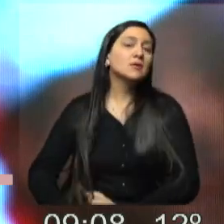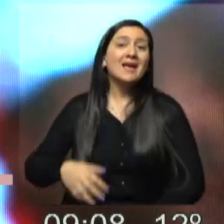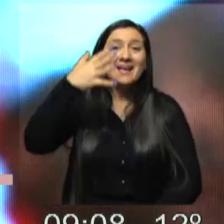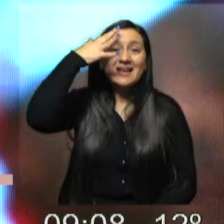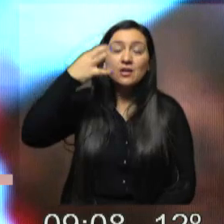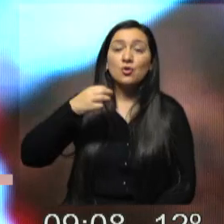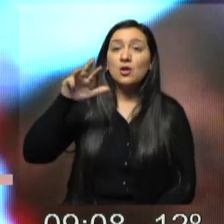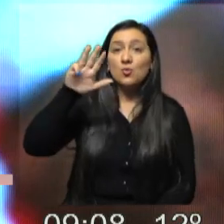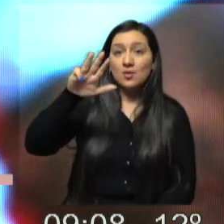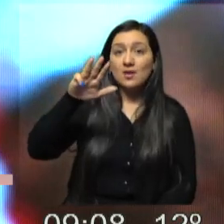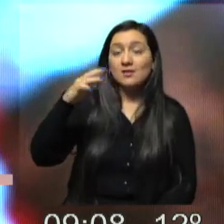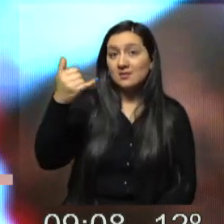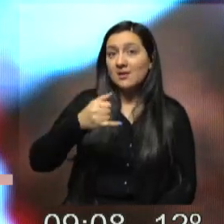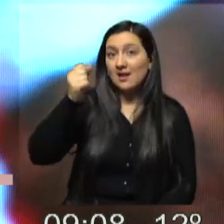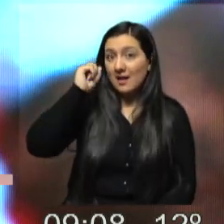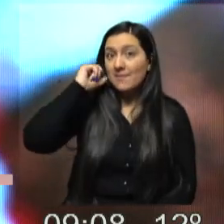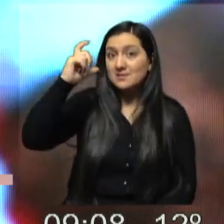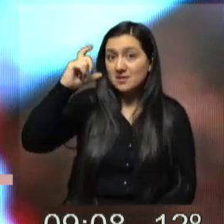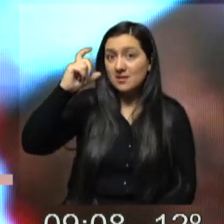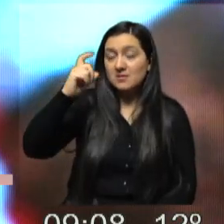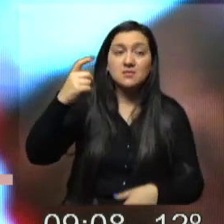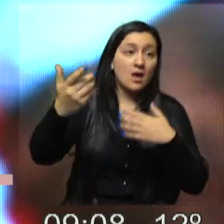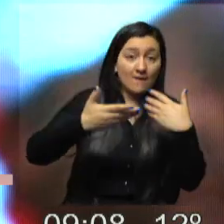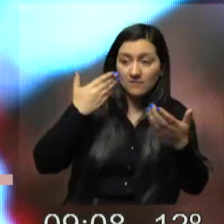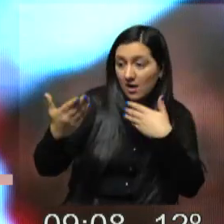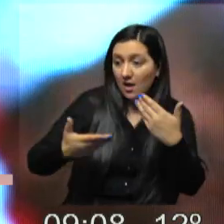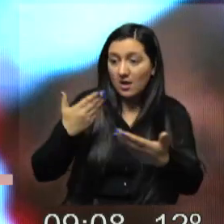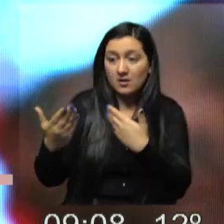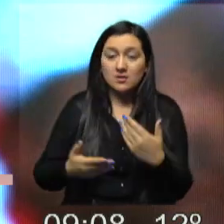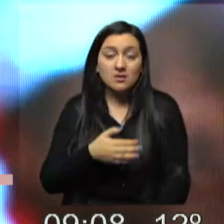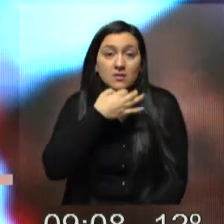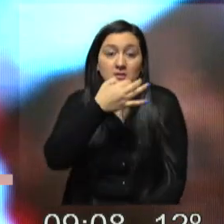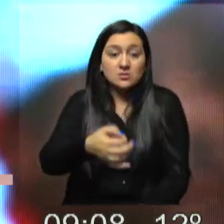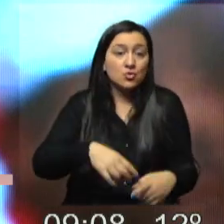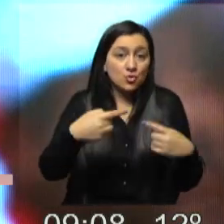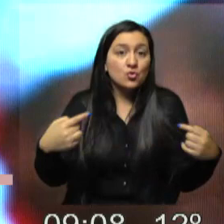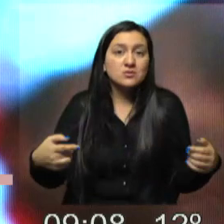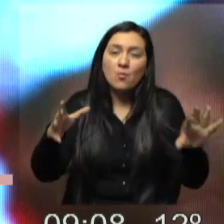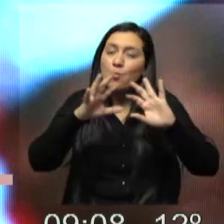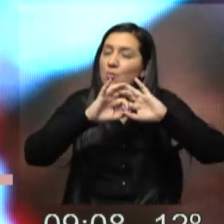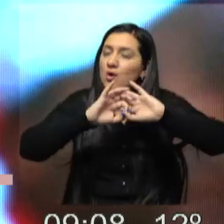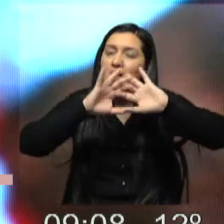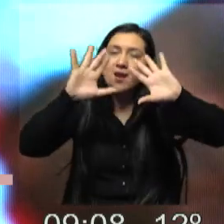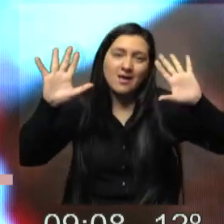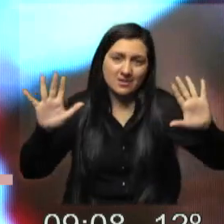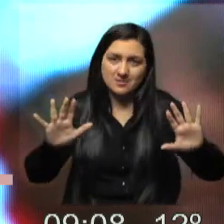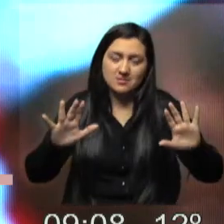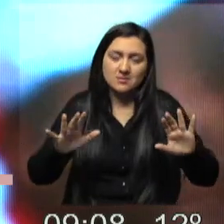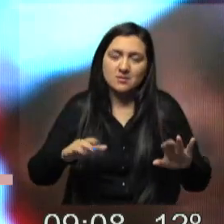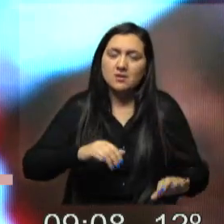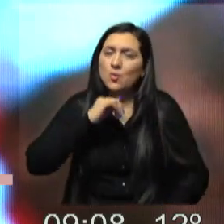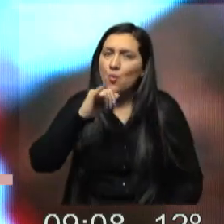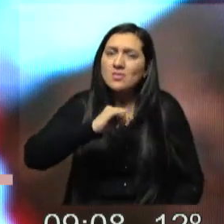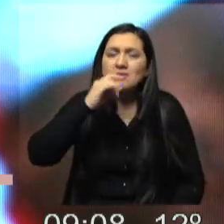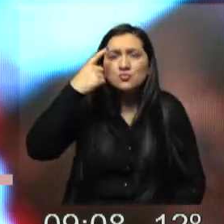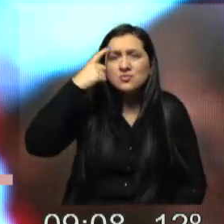la capacidad como político de hablar y de decir cosas con mucha claridad, ¿no? Claro. Y transmitir ideas de una